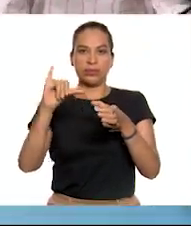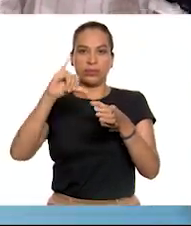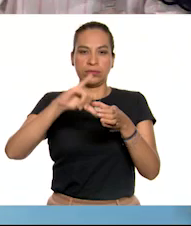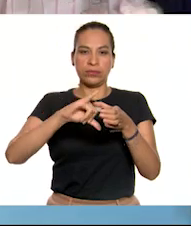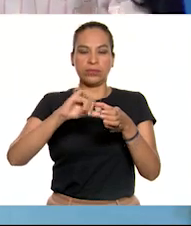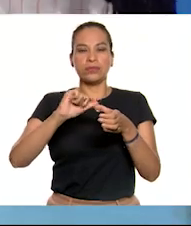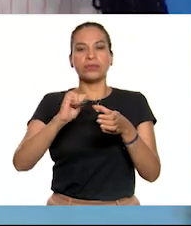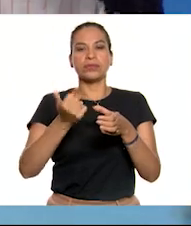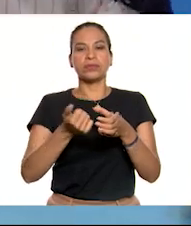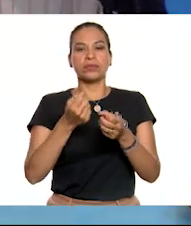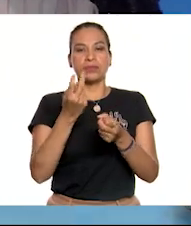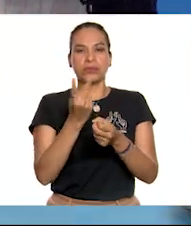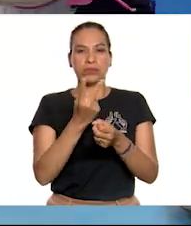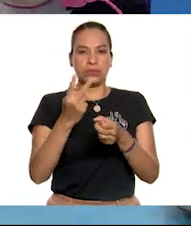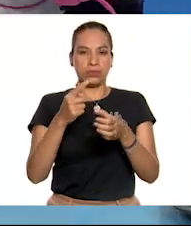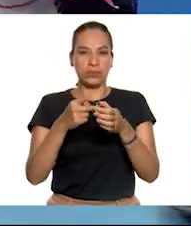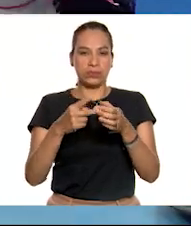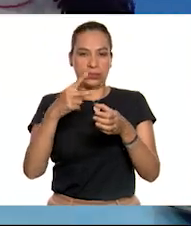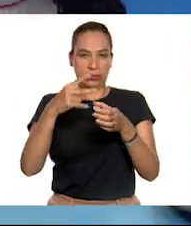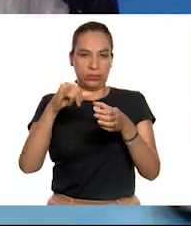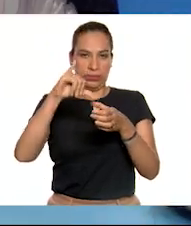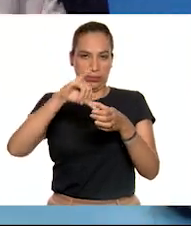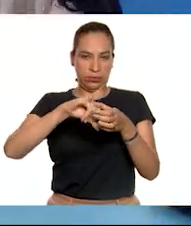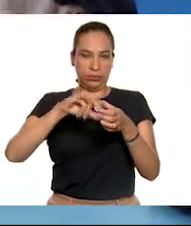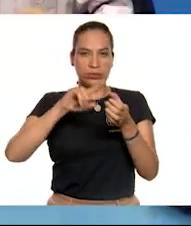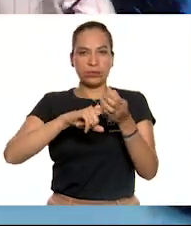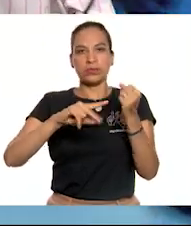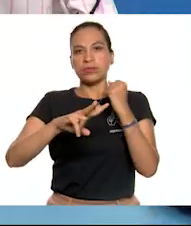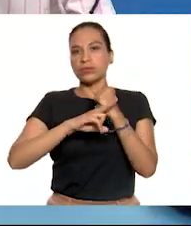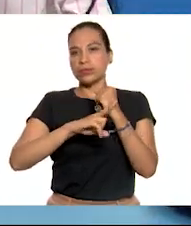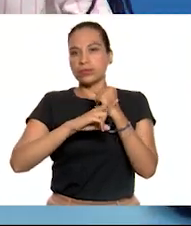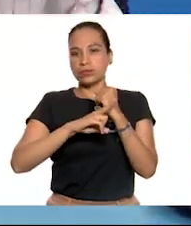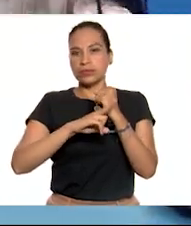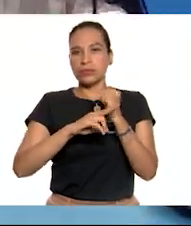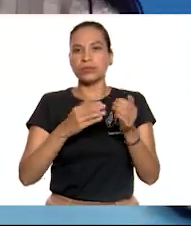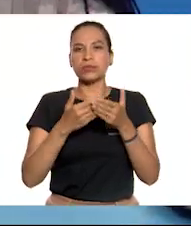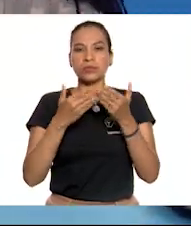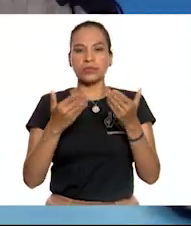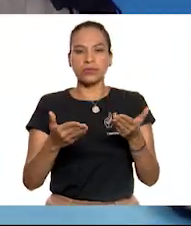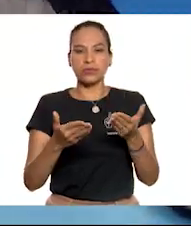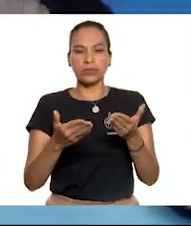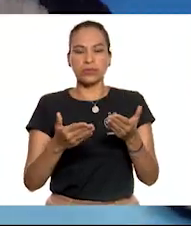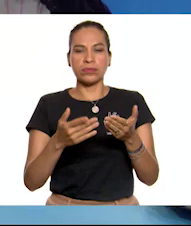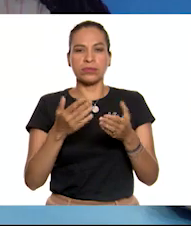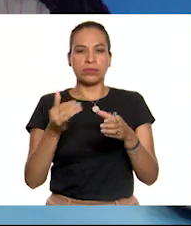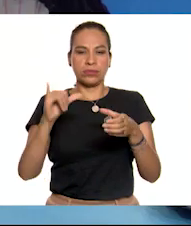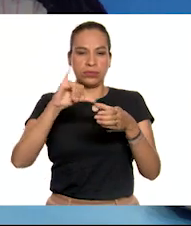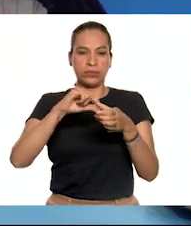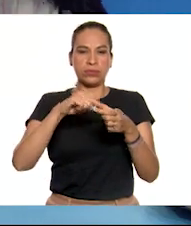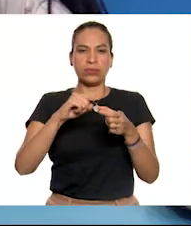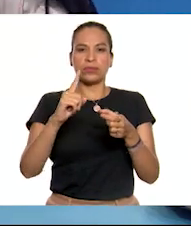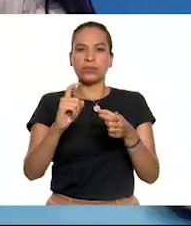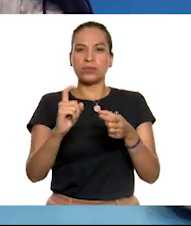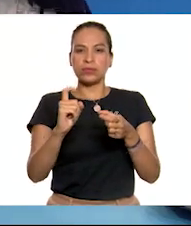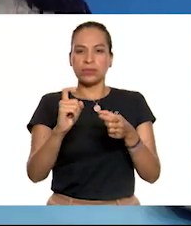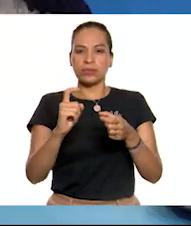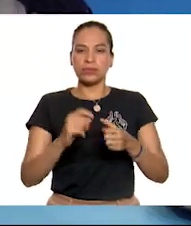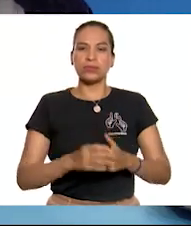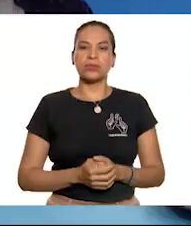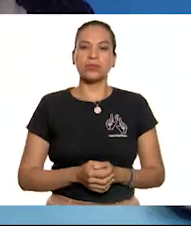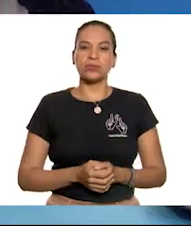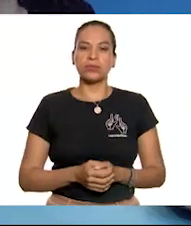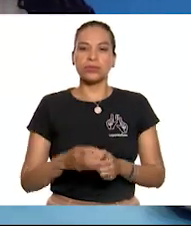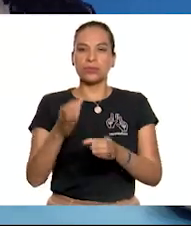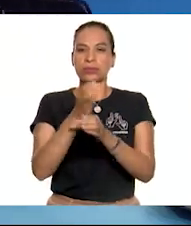colocamos esos dos exactamente aquí, dentro del vaso. Ahora vamos a vertir el agua